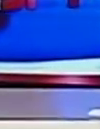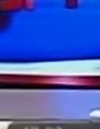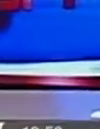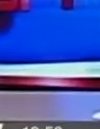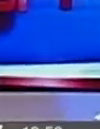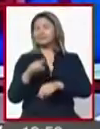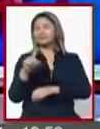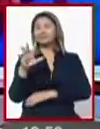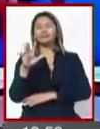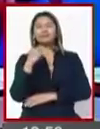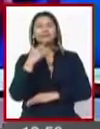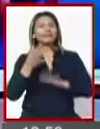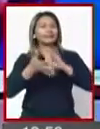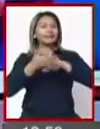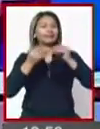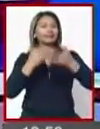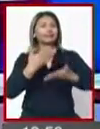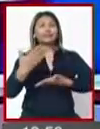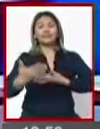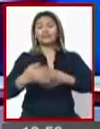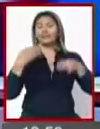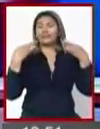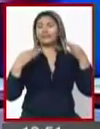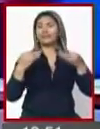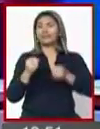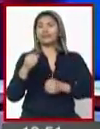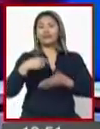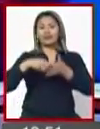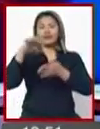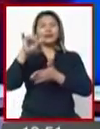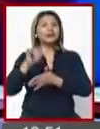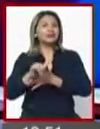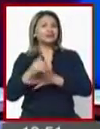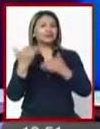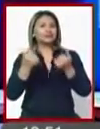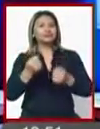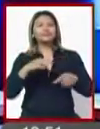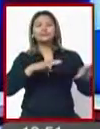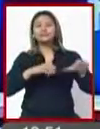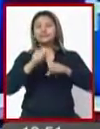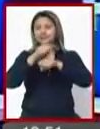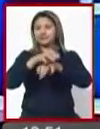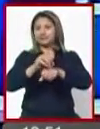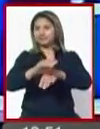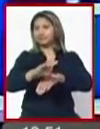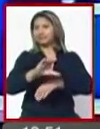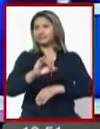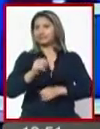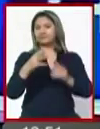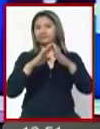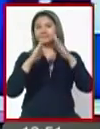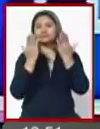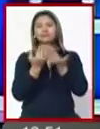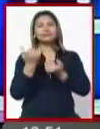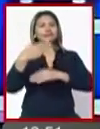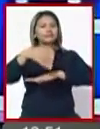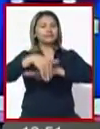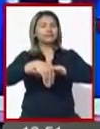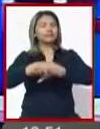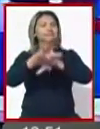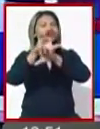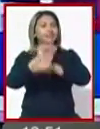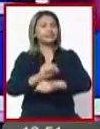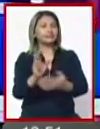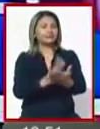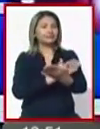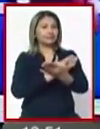...13 horas con 51 minutos, vamos a contarles que adelantaron los festejos en la Villa Primero de Mayo. Hoy se realizó el desfile cívico escolar y esta noche será la